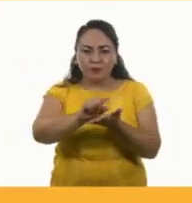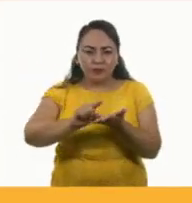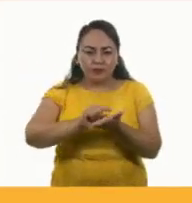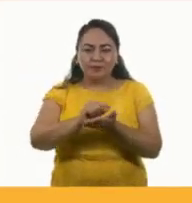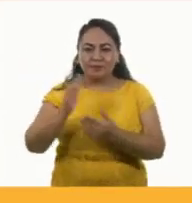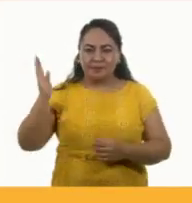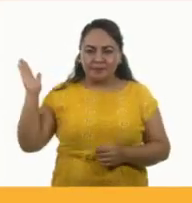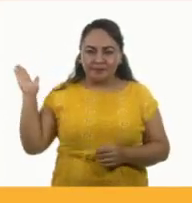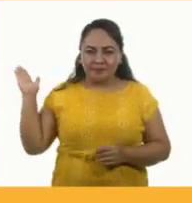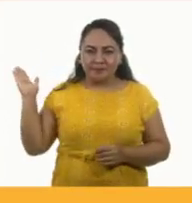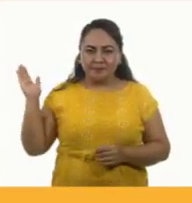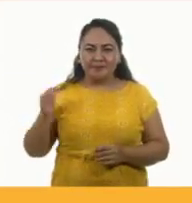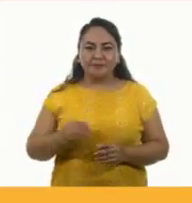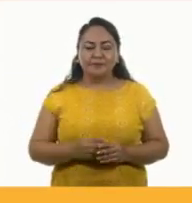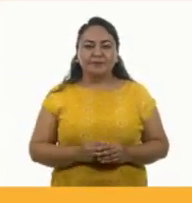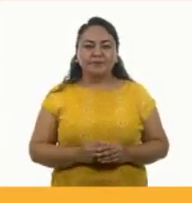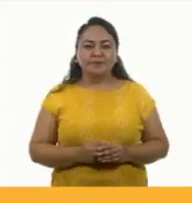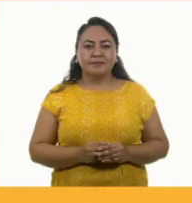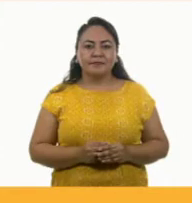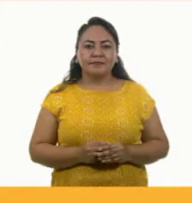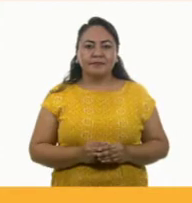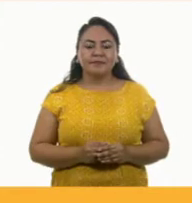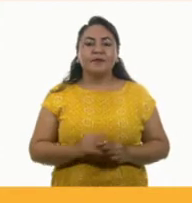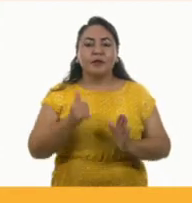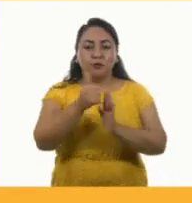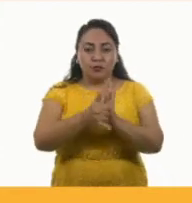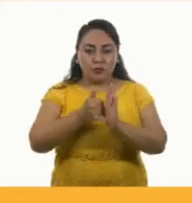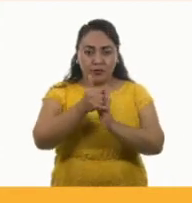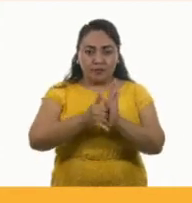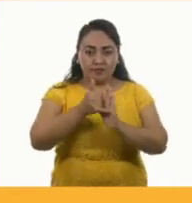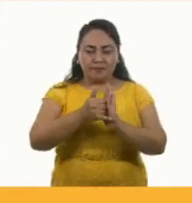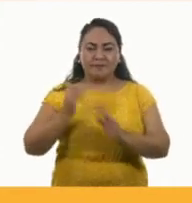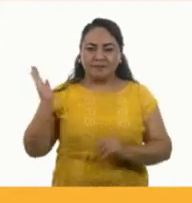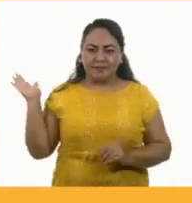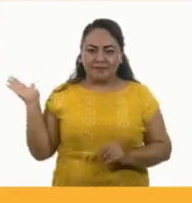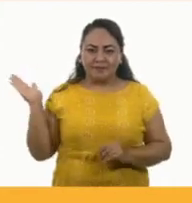@sep_mx. En YouTube: canal SEP. En Instagram: